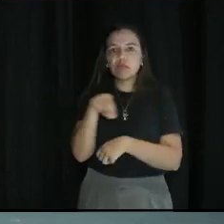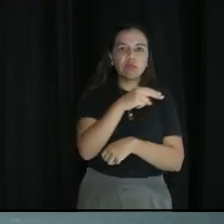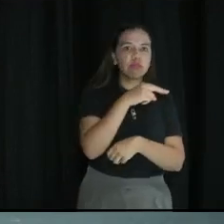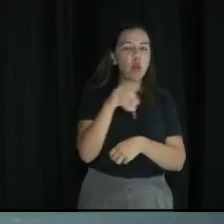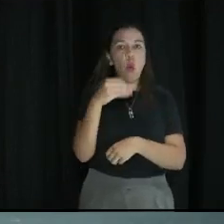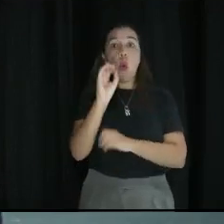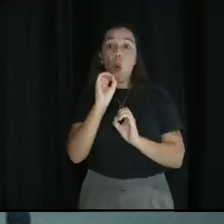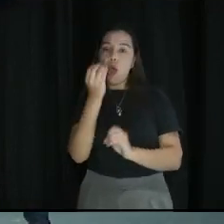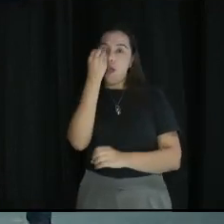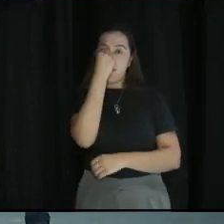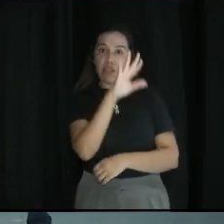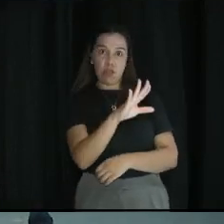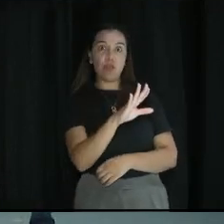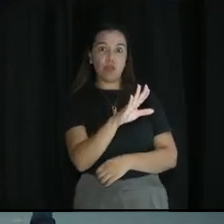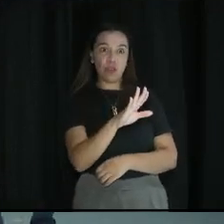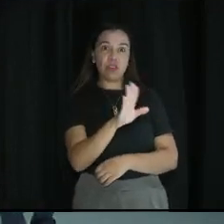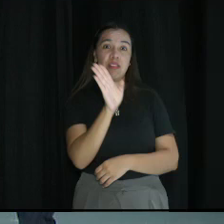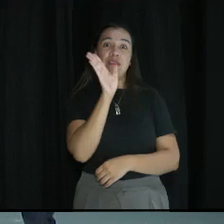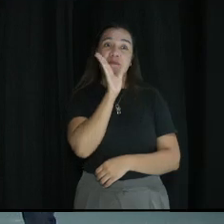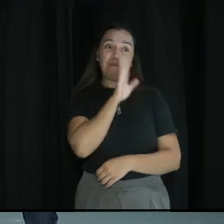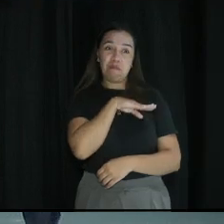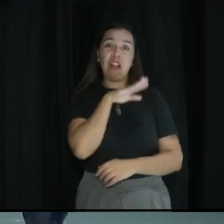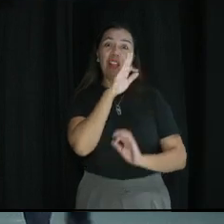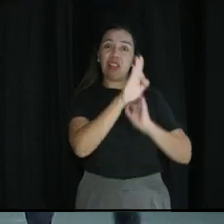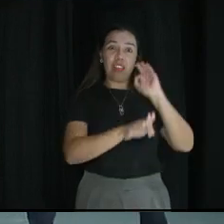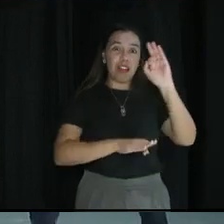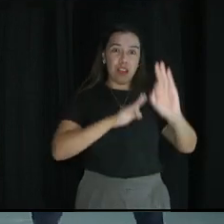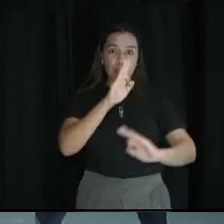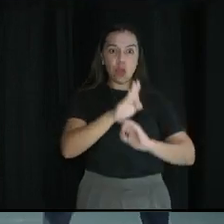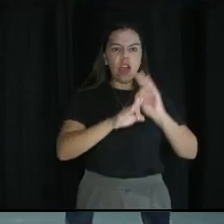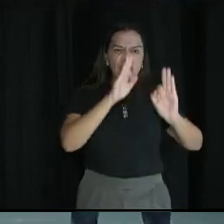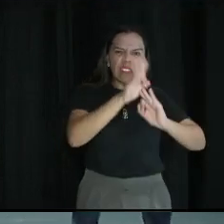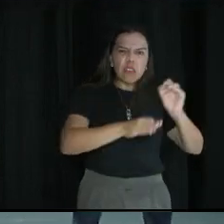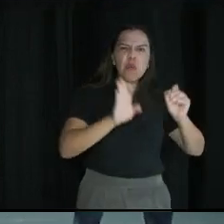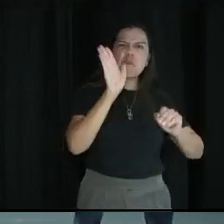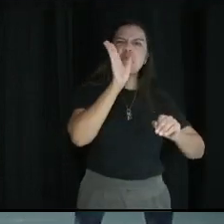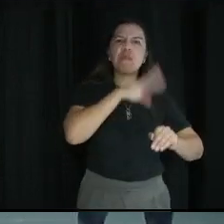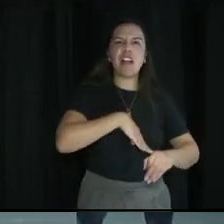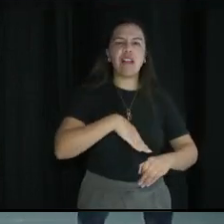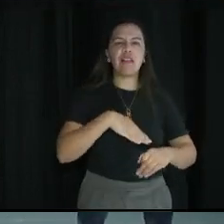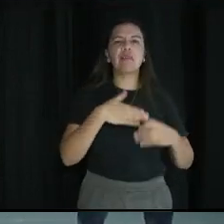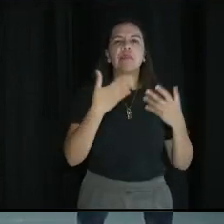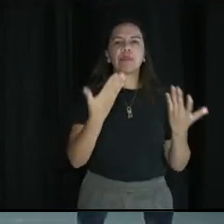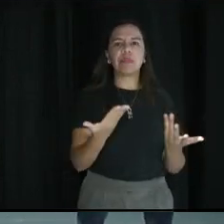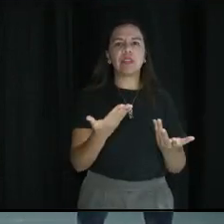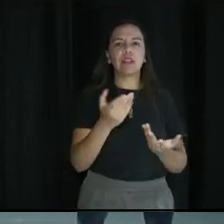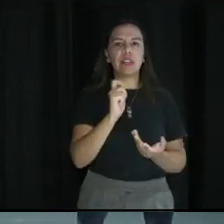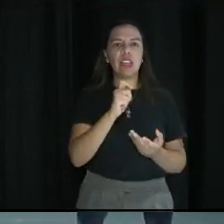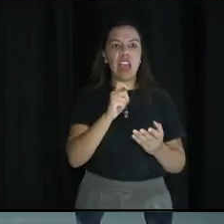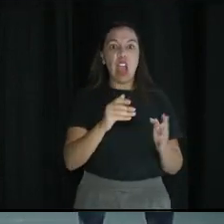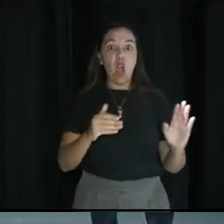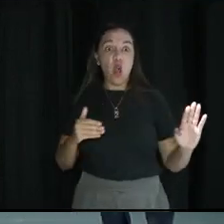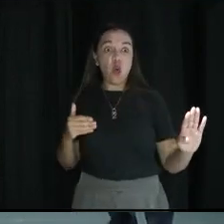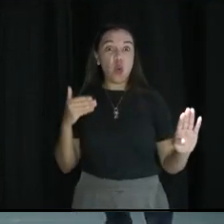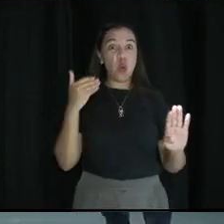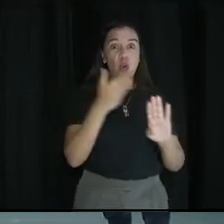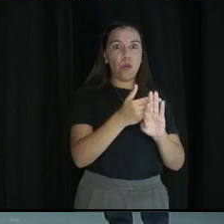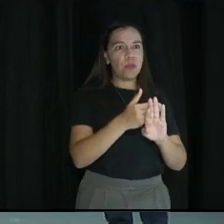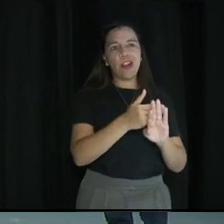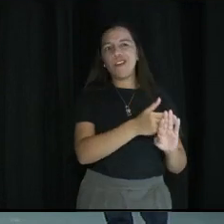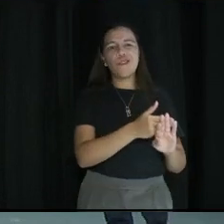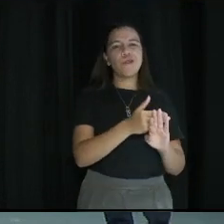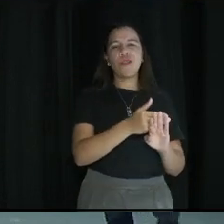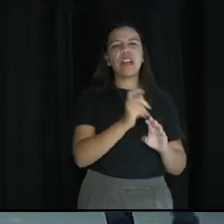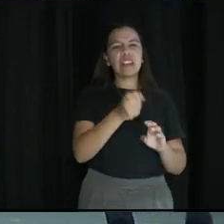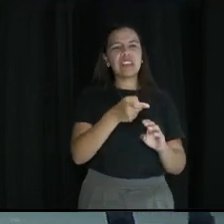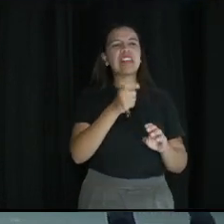ejemplos, al maltrato animal, porque lo distintivo del maltrato animal no se da con la intención de dañar al animal. Casi por lo regular este